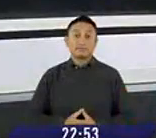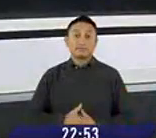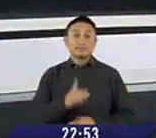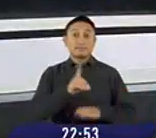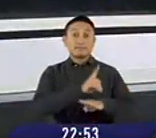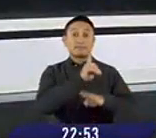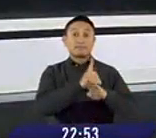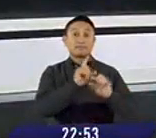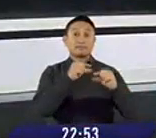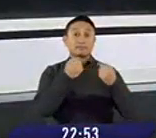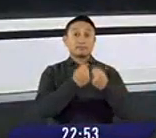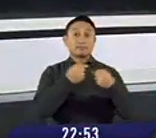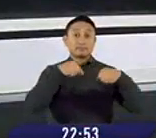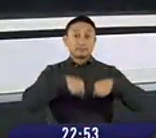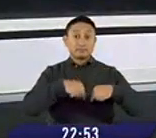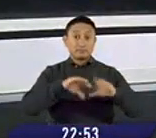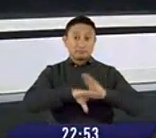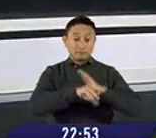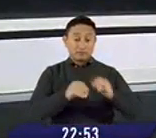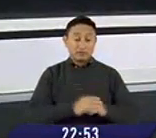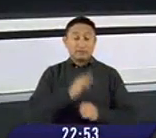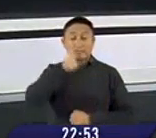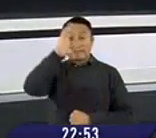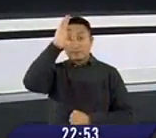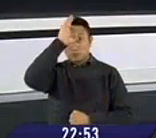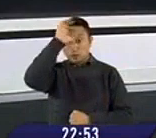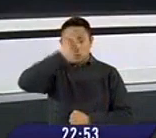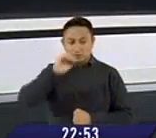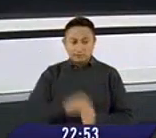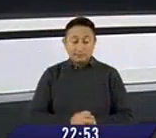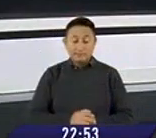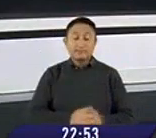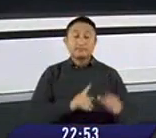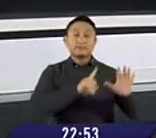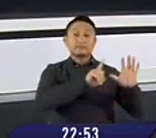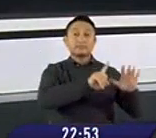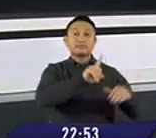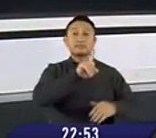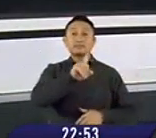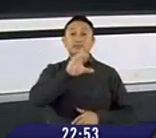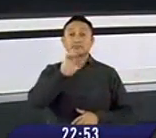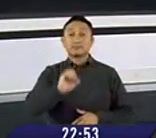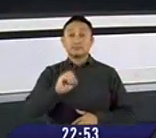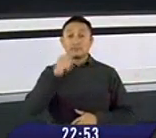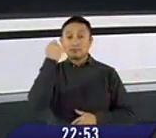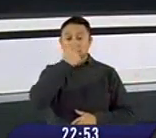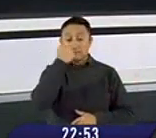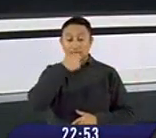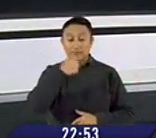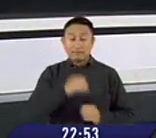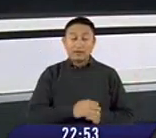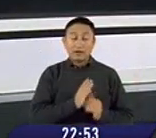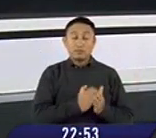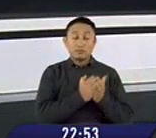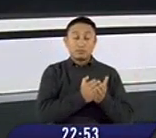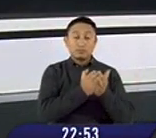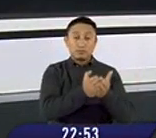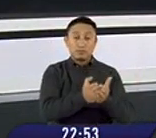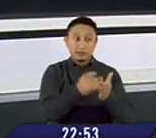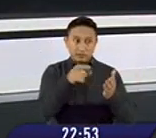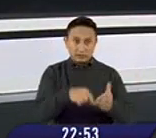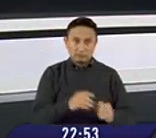De delitos antinarcóticos de Turquía incautó 610 kilogramos de cocaína en el puerto de